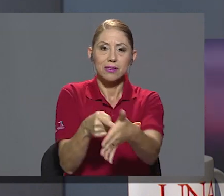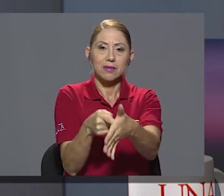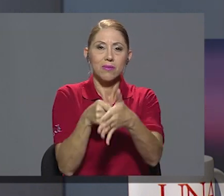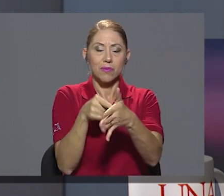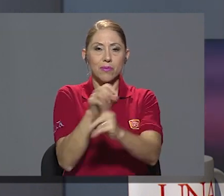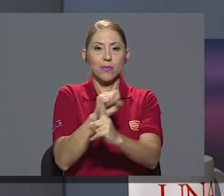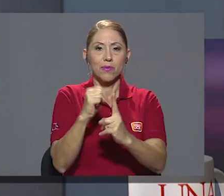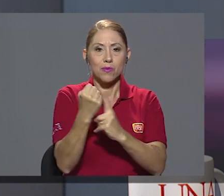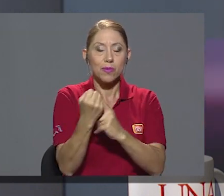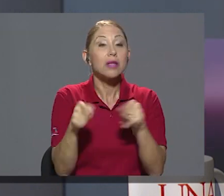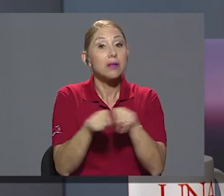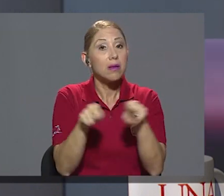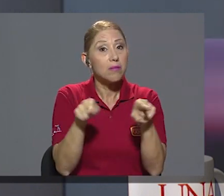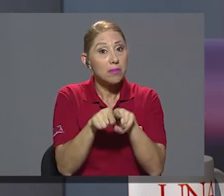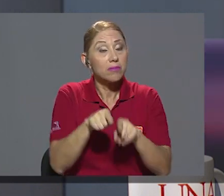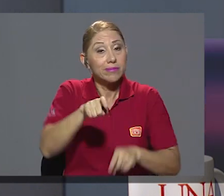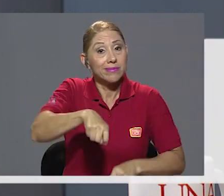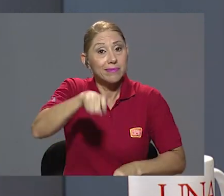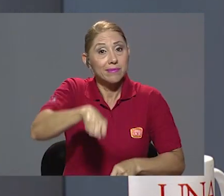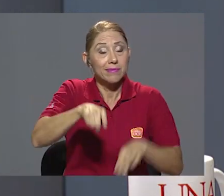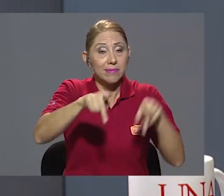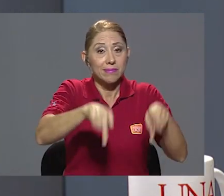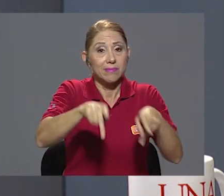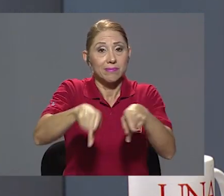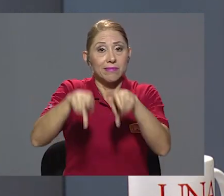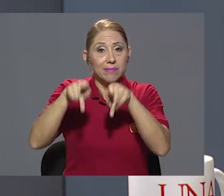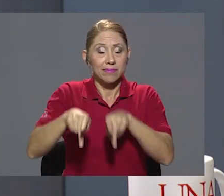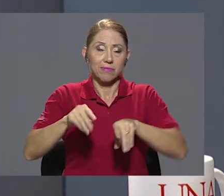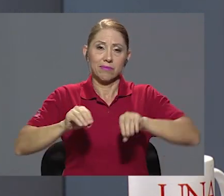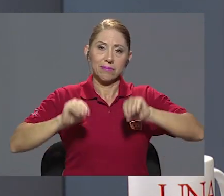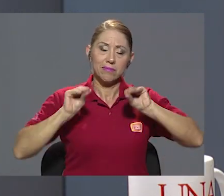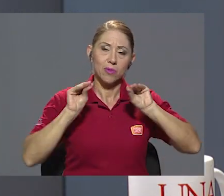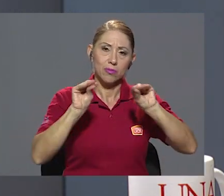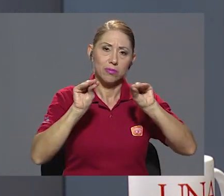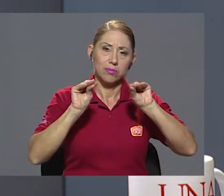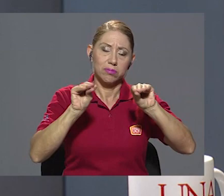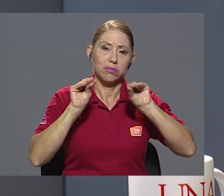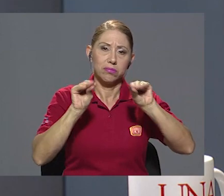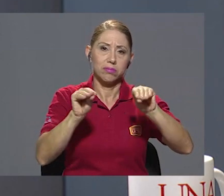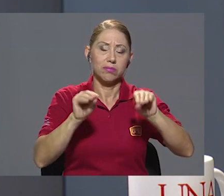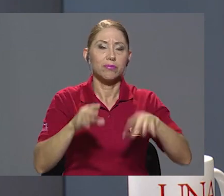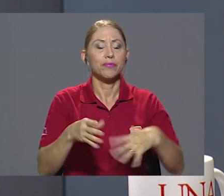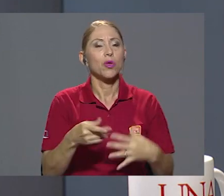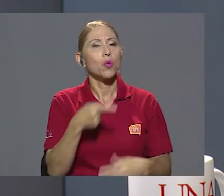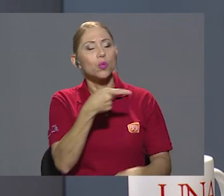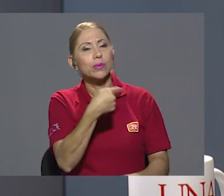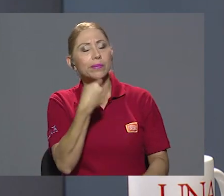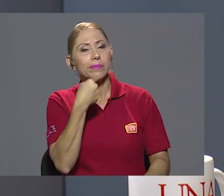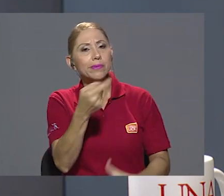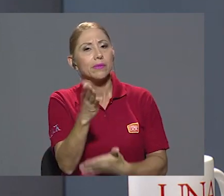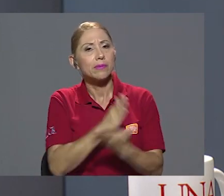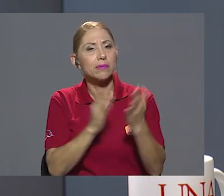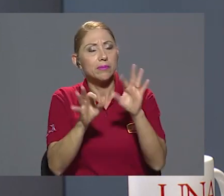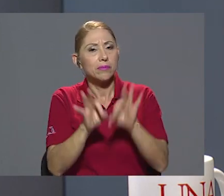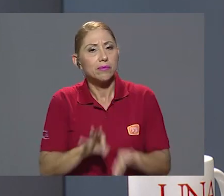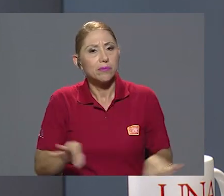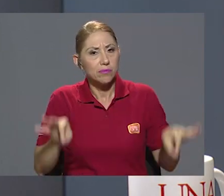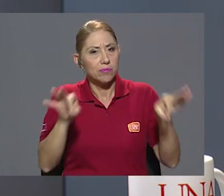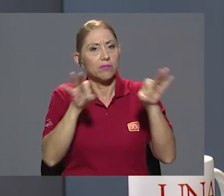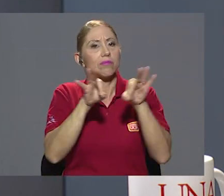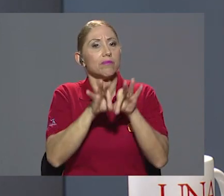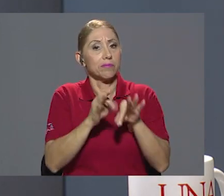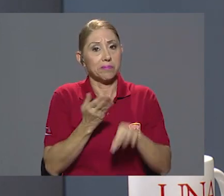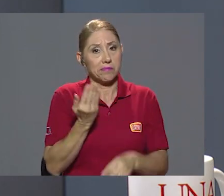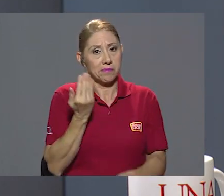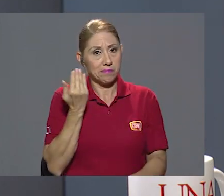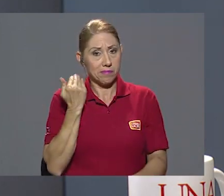la sociedad y también de las necesidades de las personas que imparten la docencia. En ese sentido, don Norman, usted mencionó algo muy